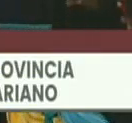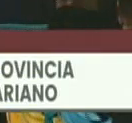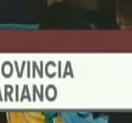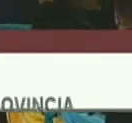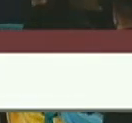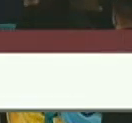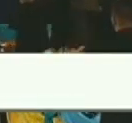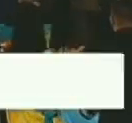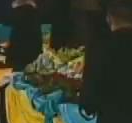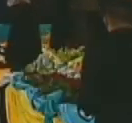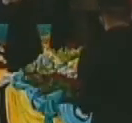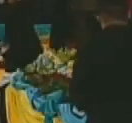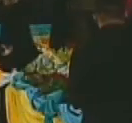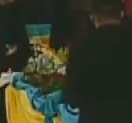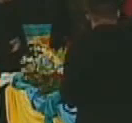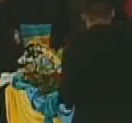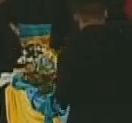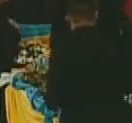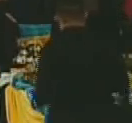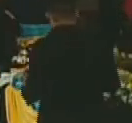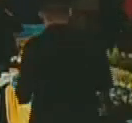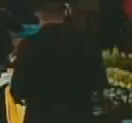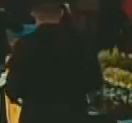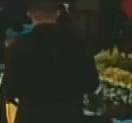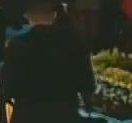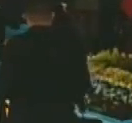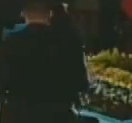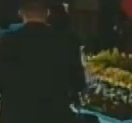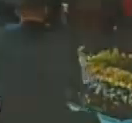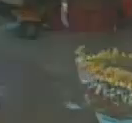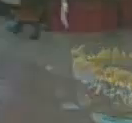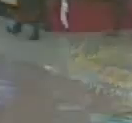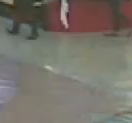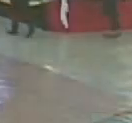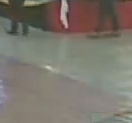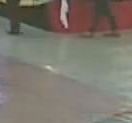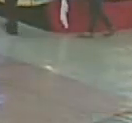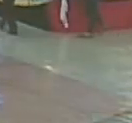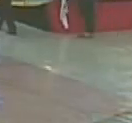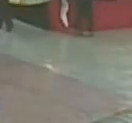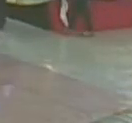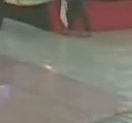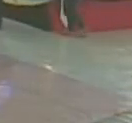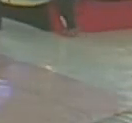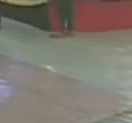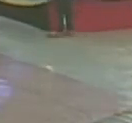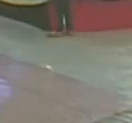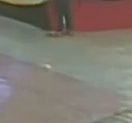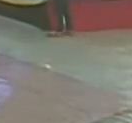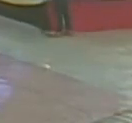zulia y con ello con la retirada de las autoridades de volvemos a encontrar con los estudios en caracas adelante